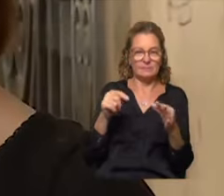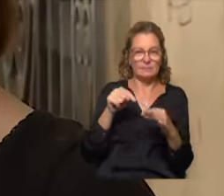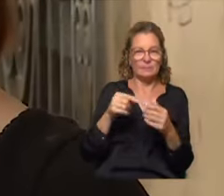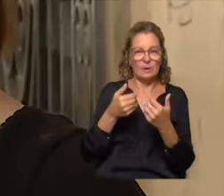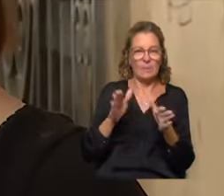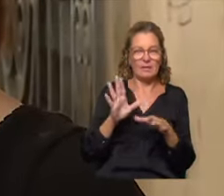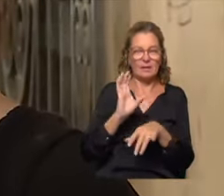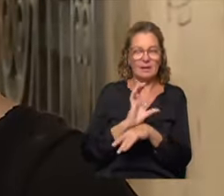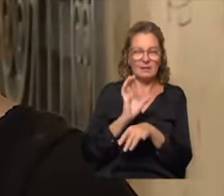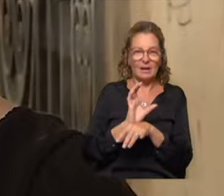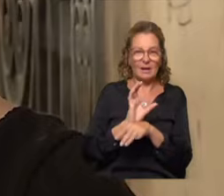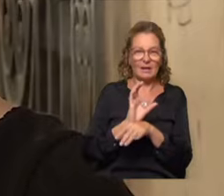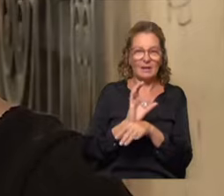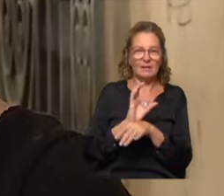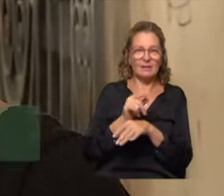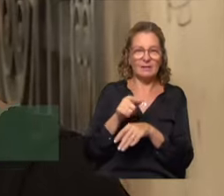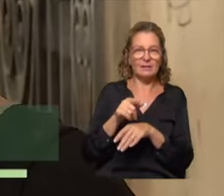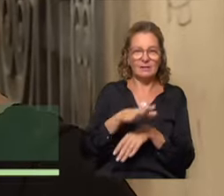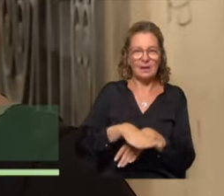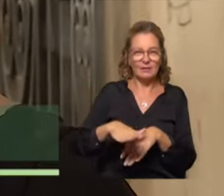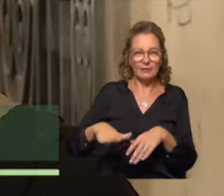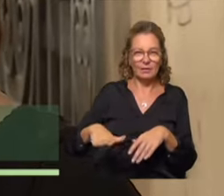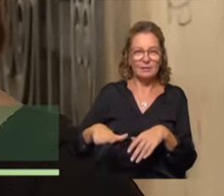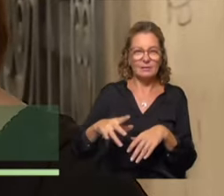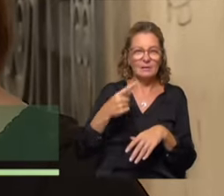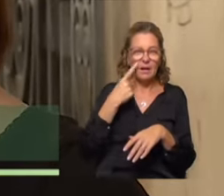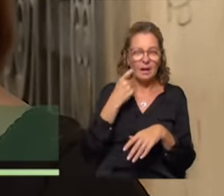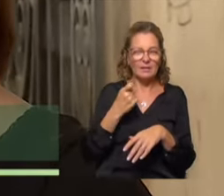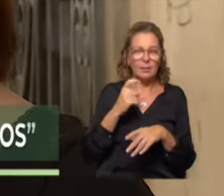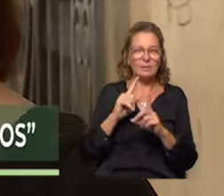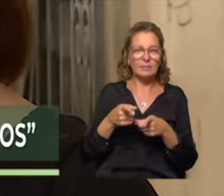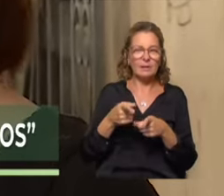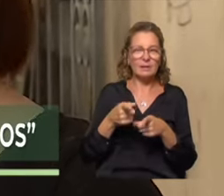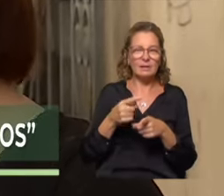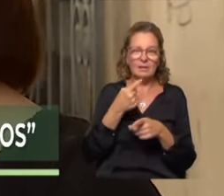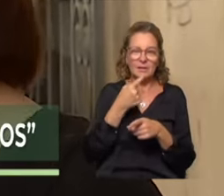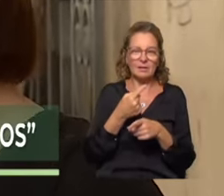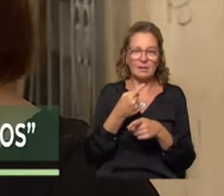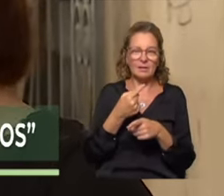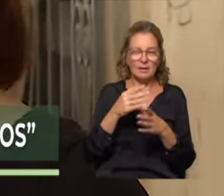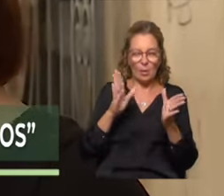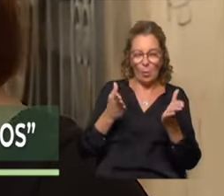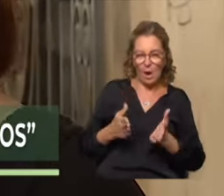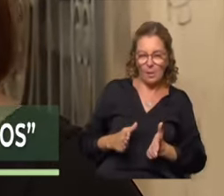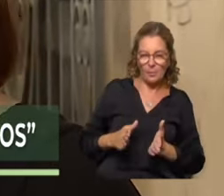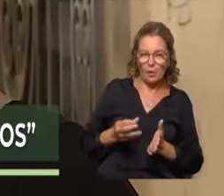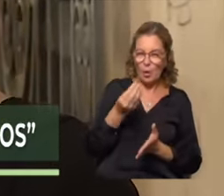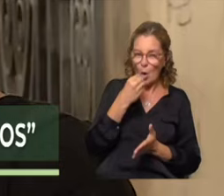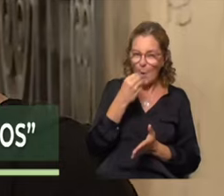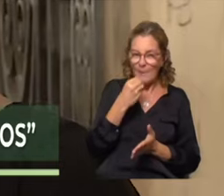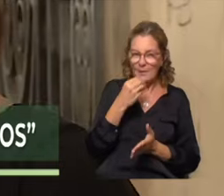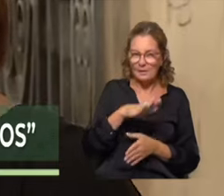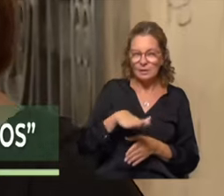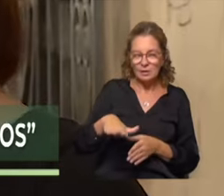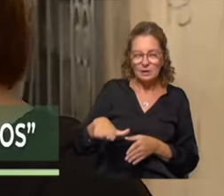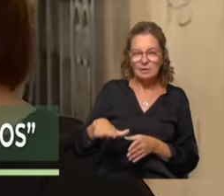inician las clases, además, para la mayoría de estas infancias, tomar en cuenta que los comentarios acerca del cuerpo y de lo que comen los niños